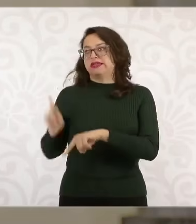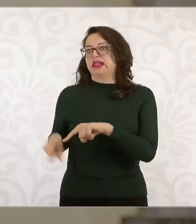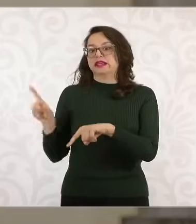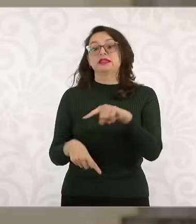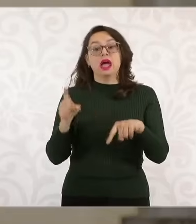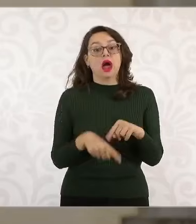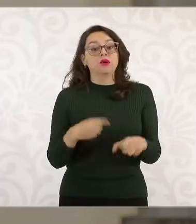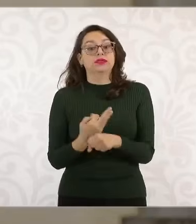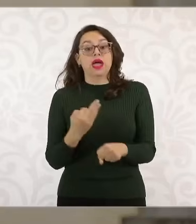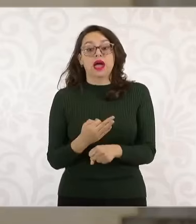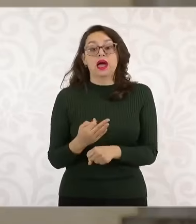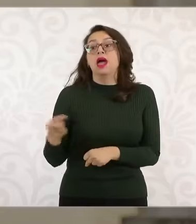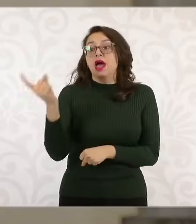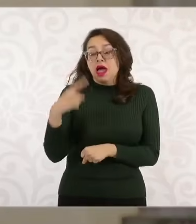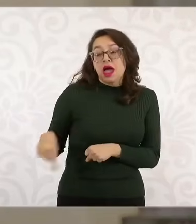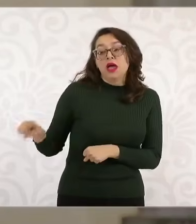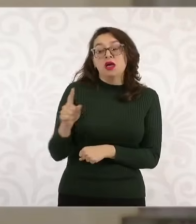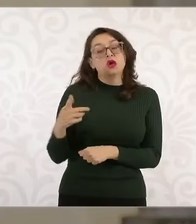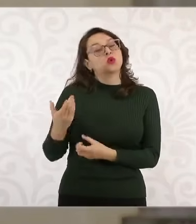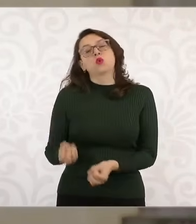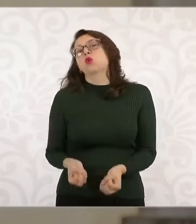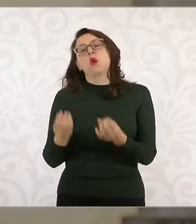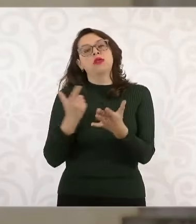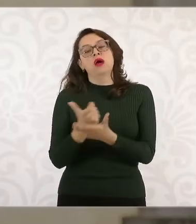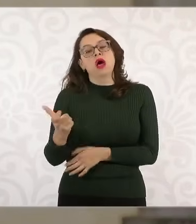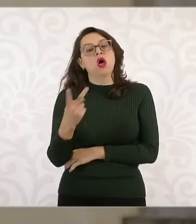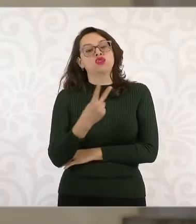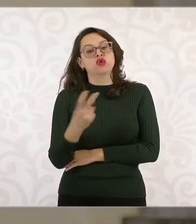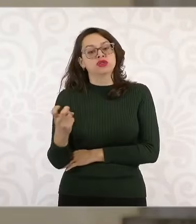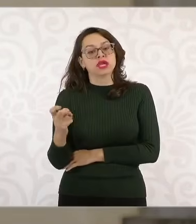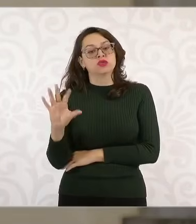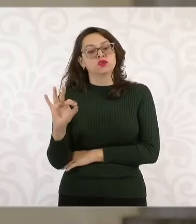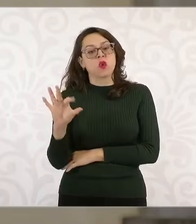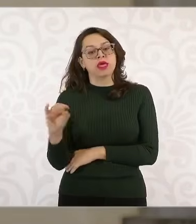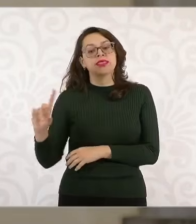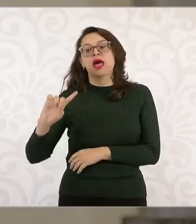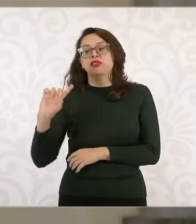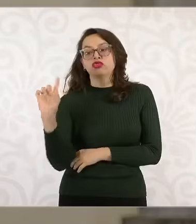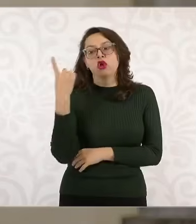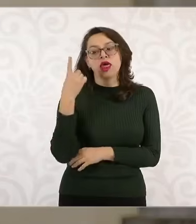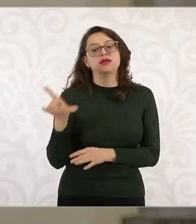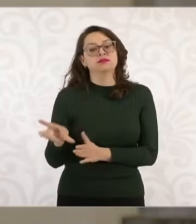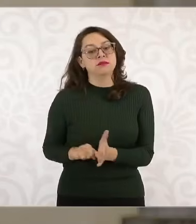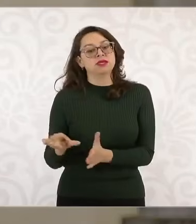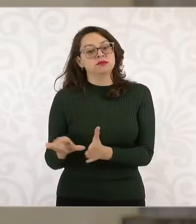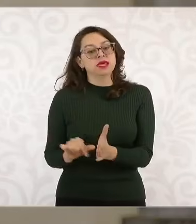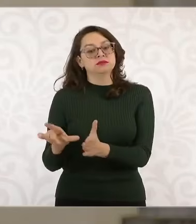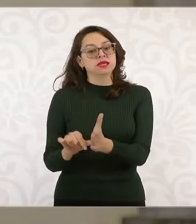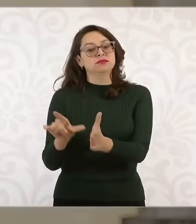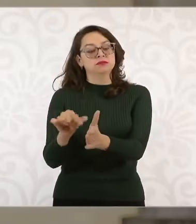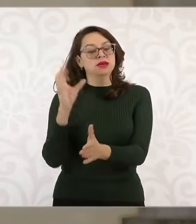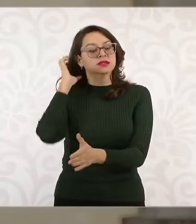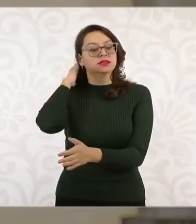llegado a rondar, aún con crecimientos, en $240 mensuales, inclusive aún así subiéndolo dentro